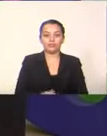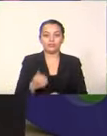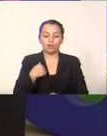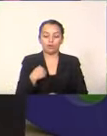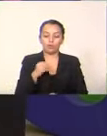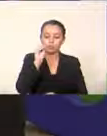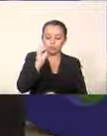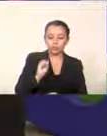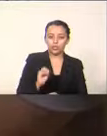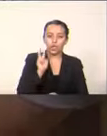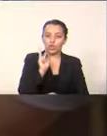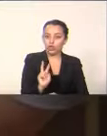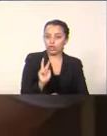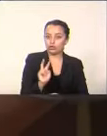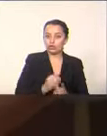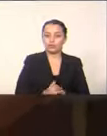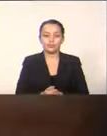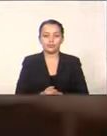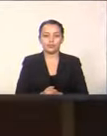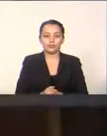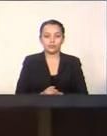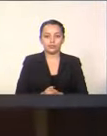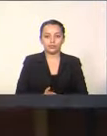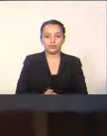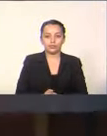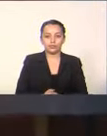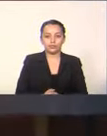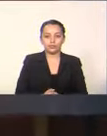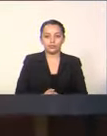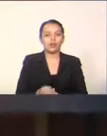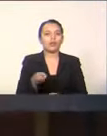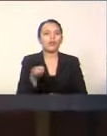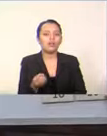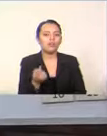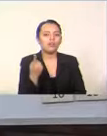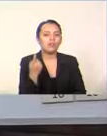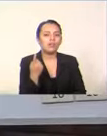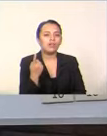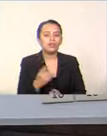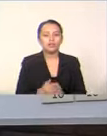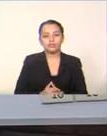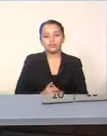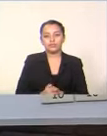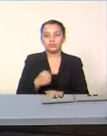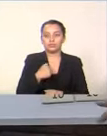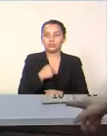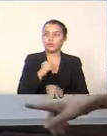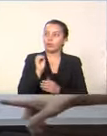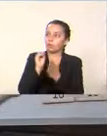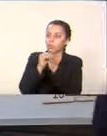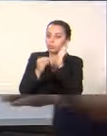¿Cuántas me faltan? ¿Ayuda? Está bien, Alejandra. ¿Cuántas me hacen falta? Pues solo hemos colocado dos y